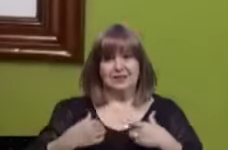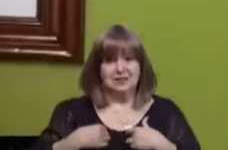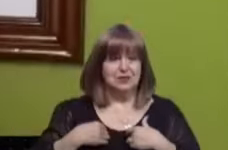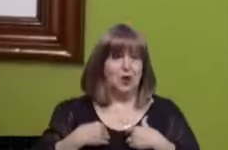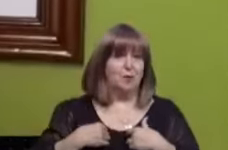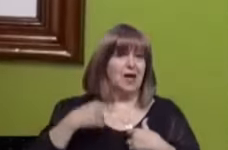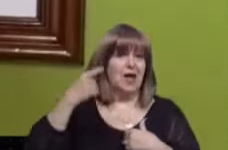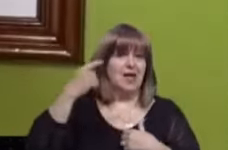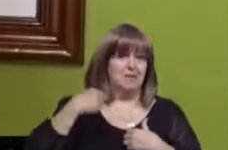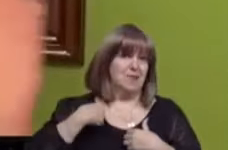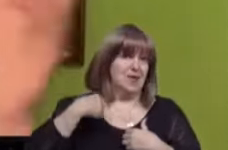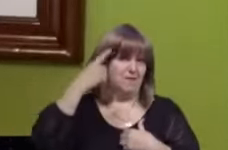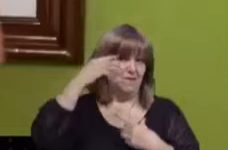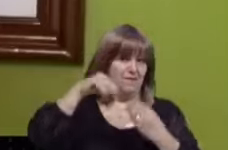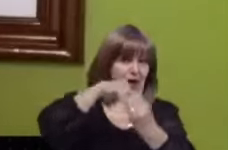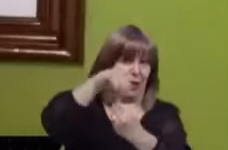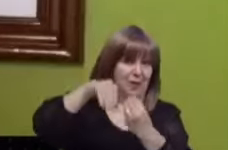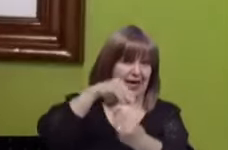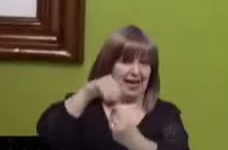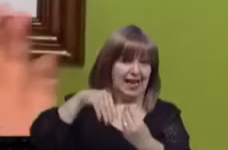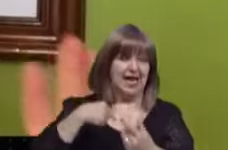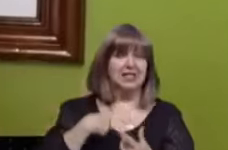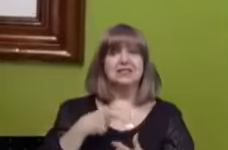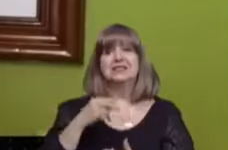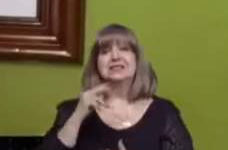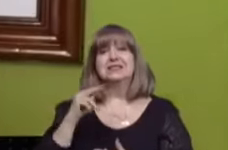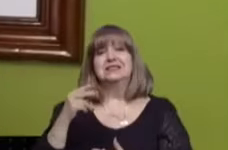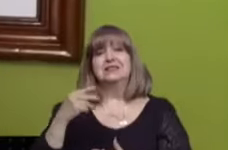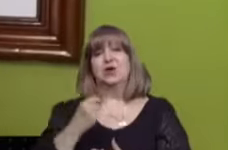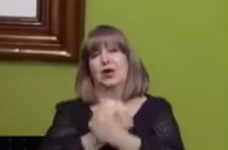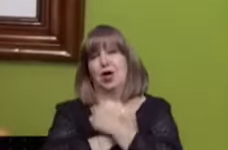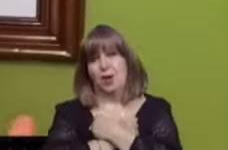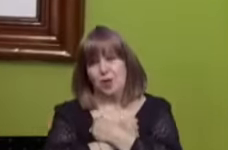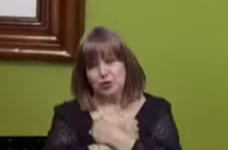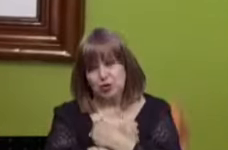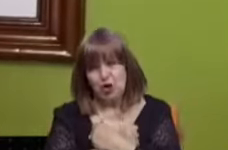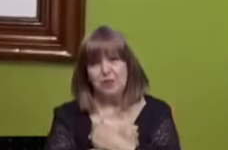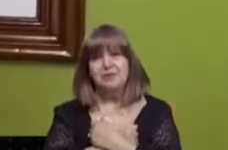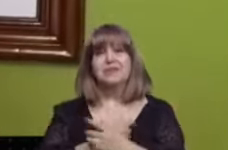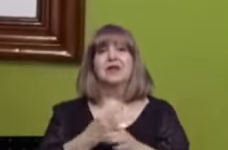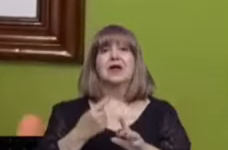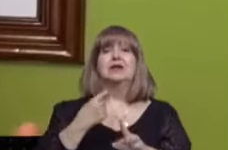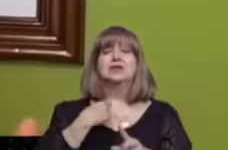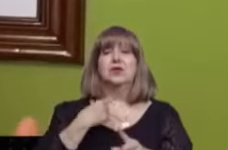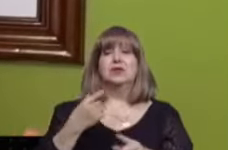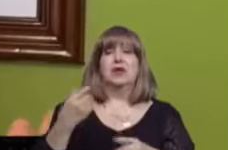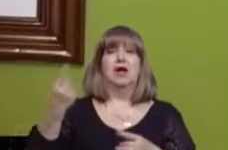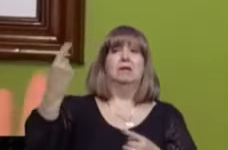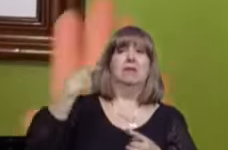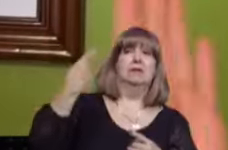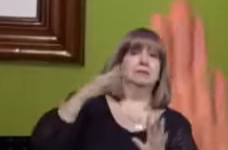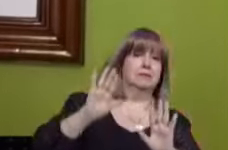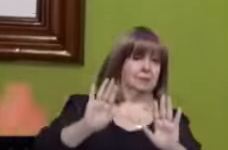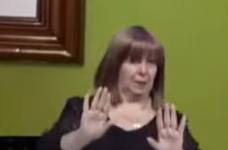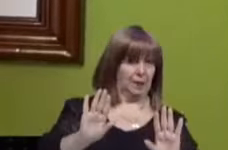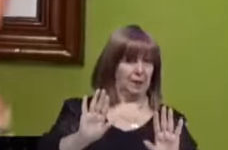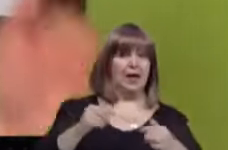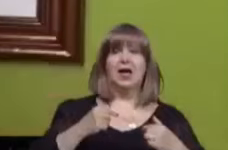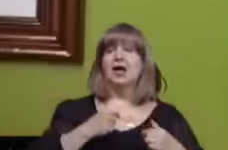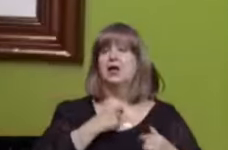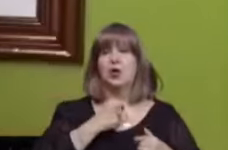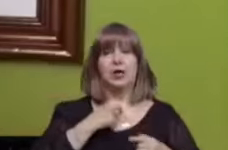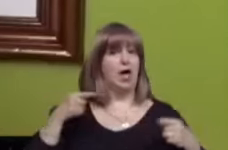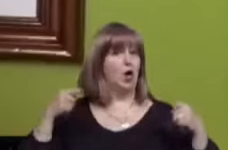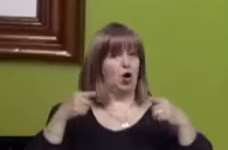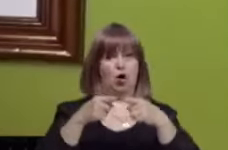la diferencia es esto nuevo que surge de, para. No sé, déjame pensar. No sé si quiero ir